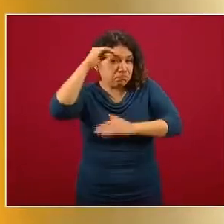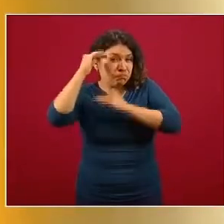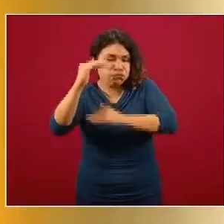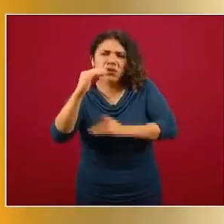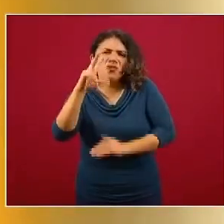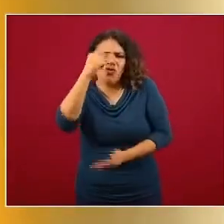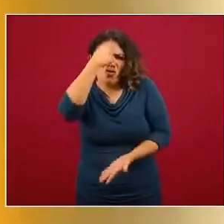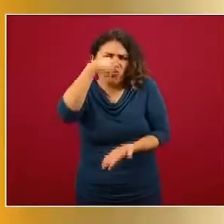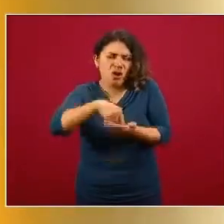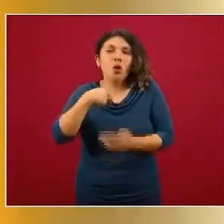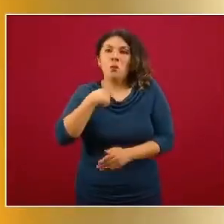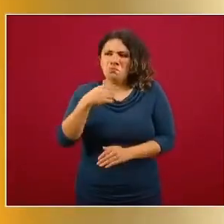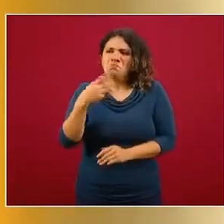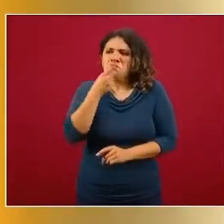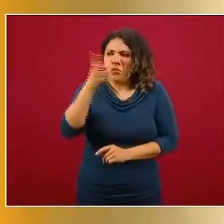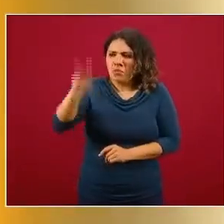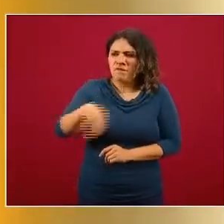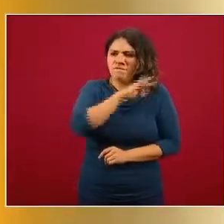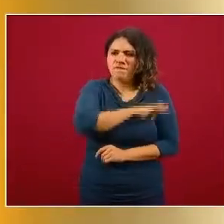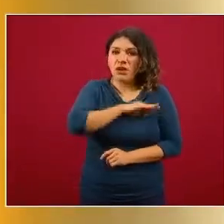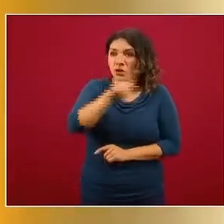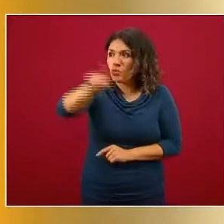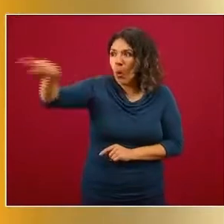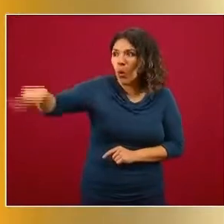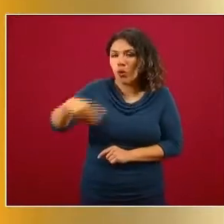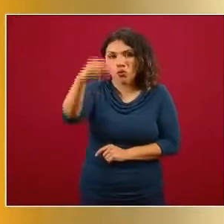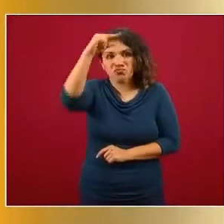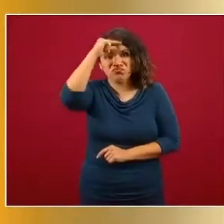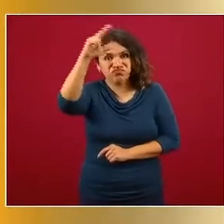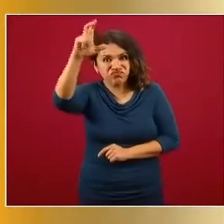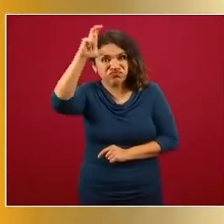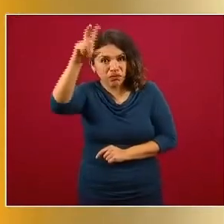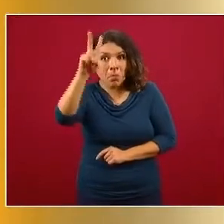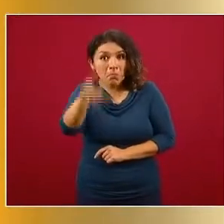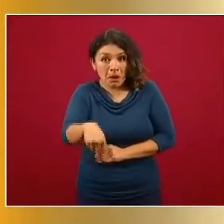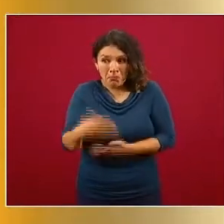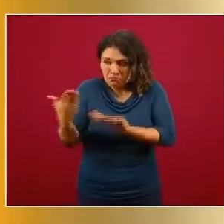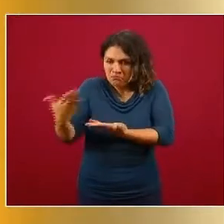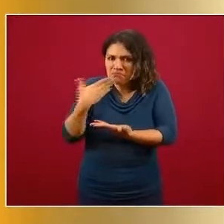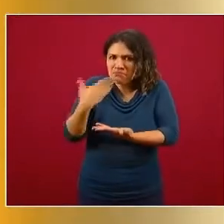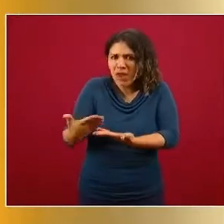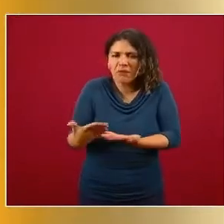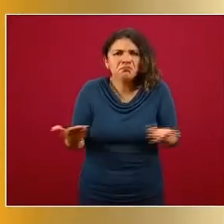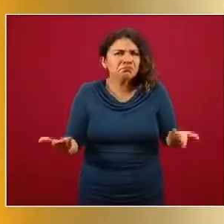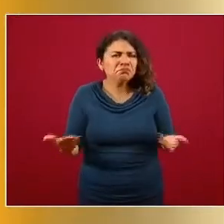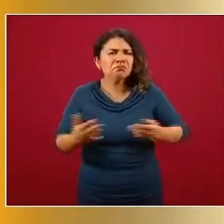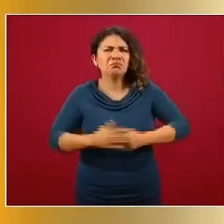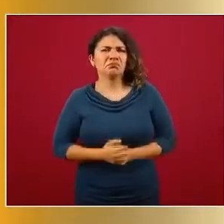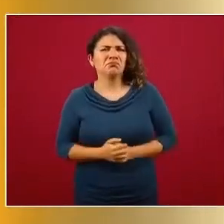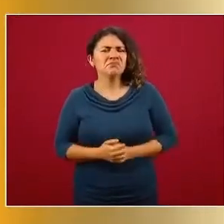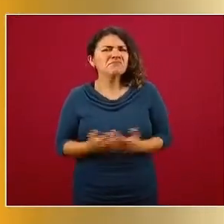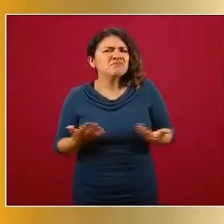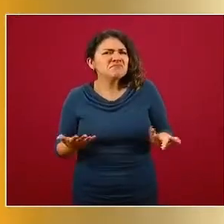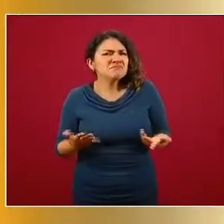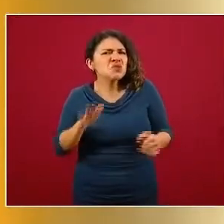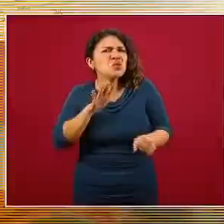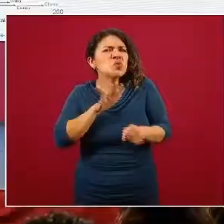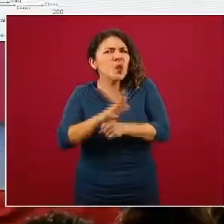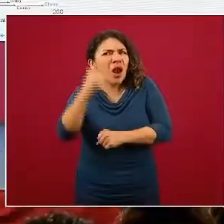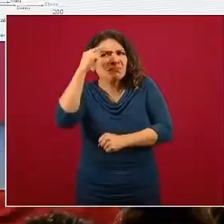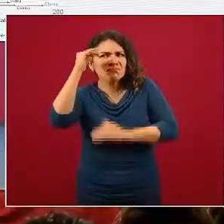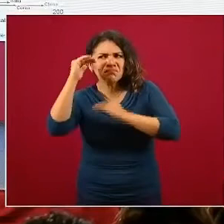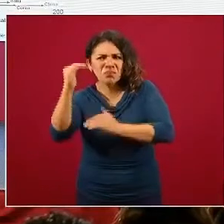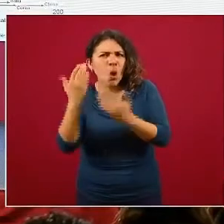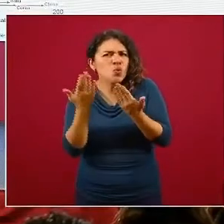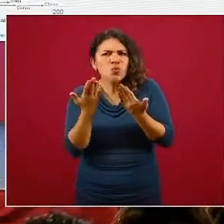yo creo que son en su mayoría personas intelectualmente brillantes. Entonces, si no hay una limitación para